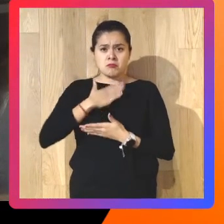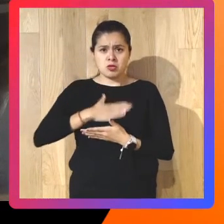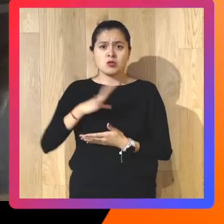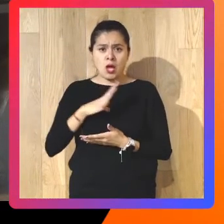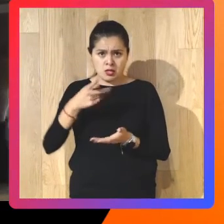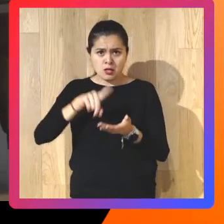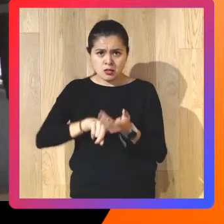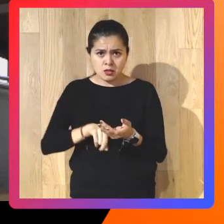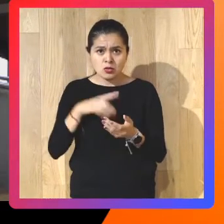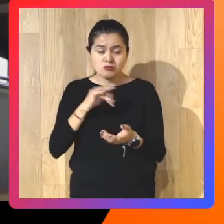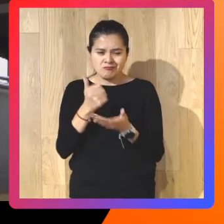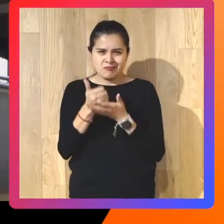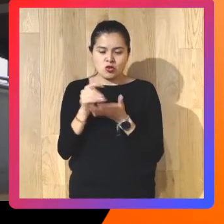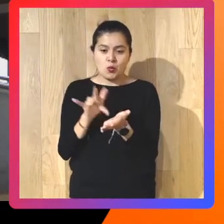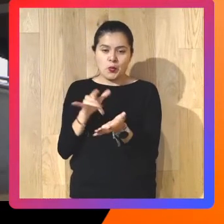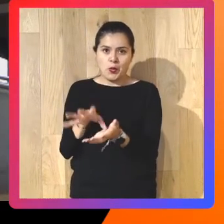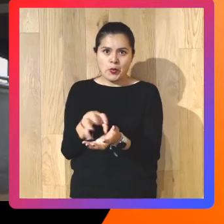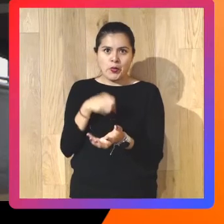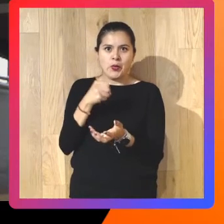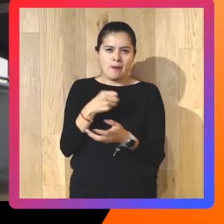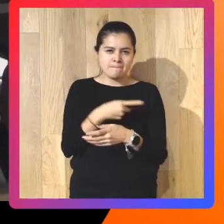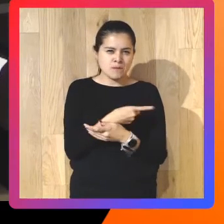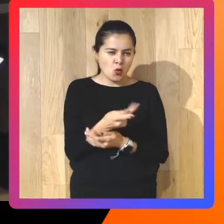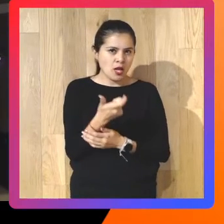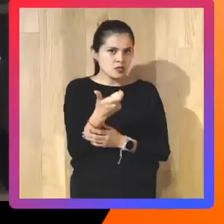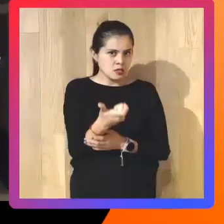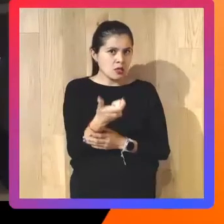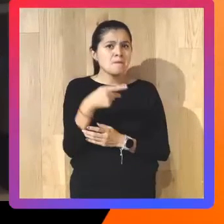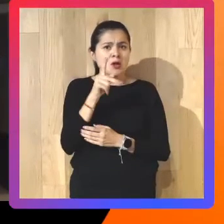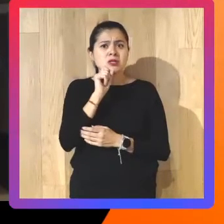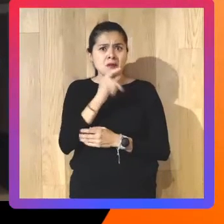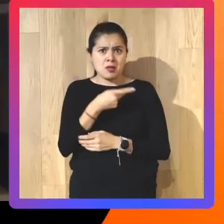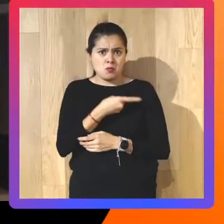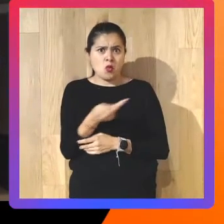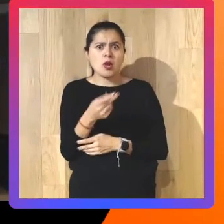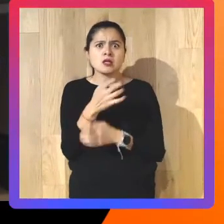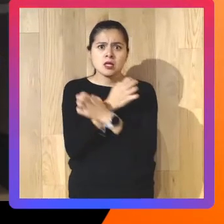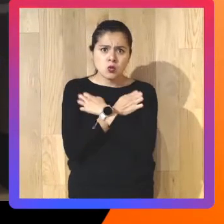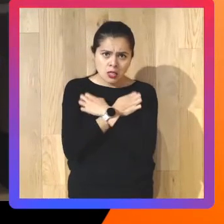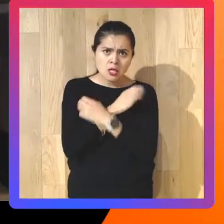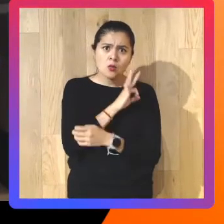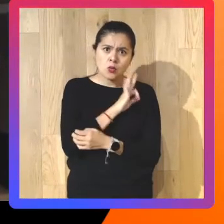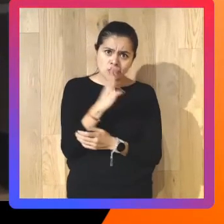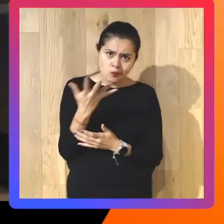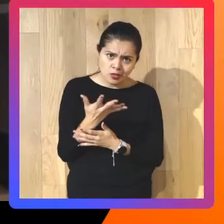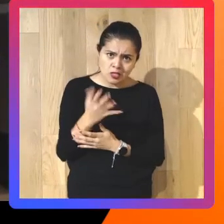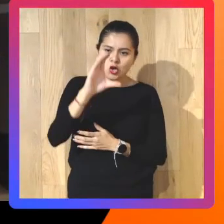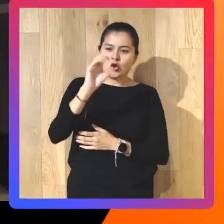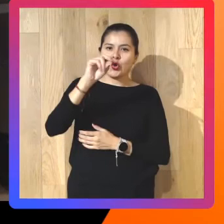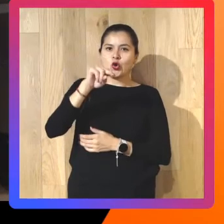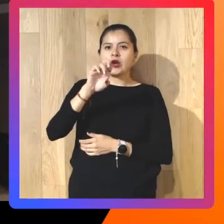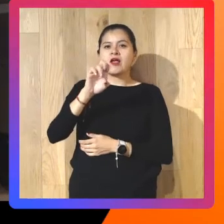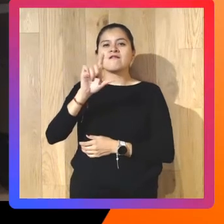nos ayuda a recuperar lo que es la pobreza financiera, pero también podemos hacer algo en la pobreza educativa. Nos dice Coneval